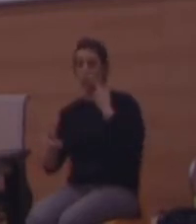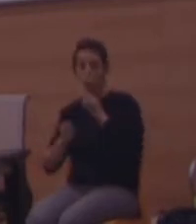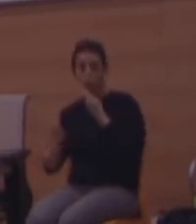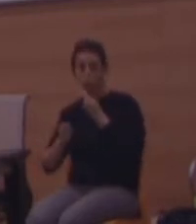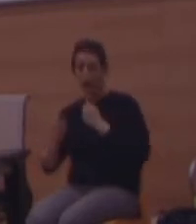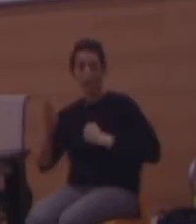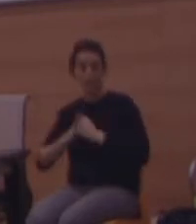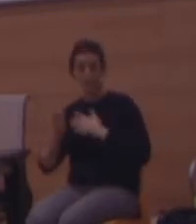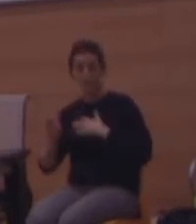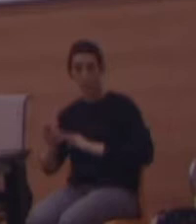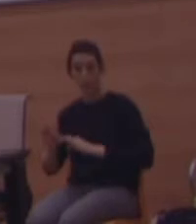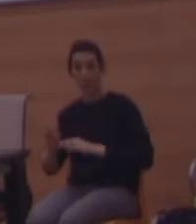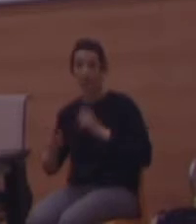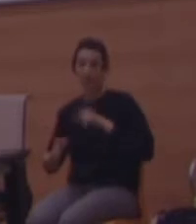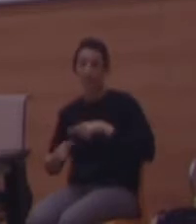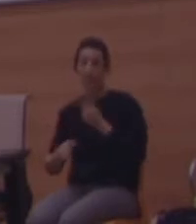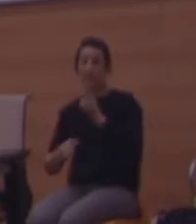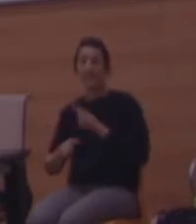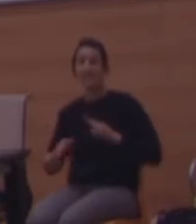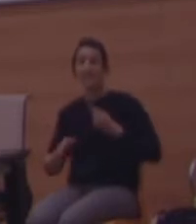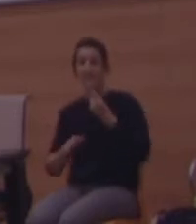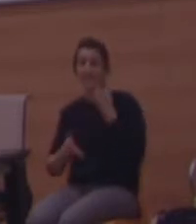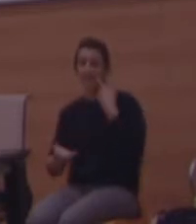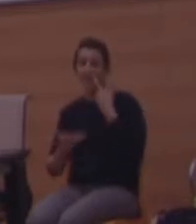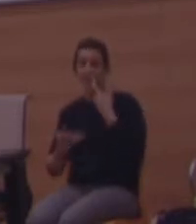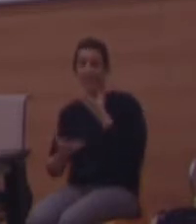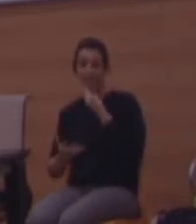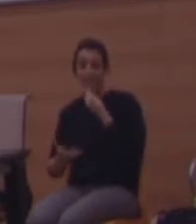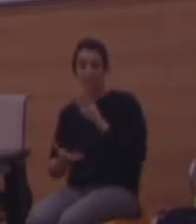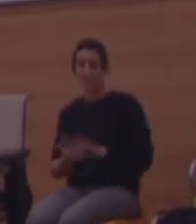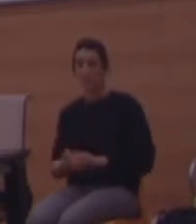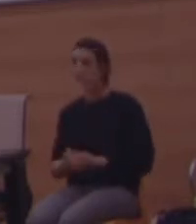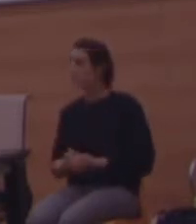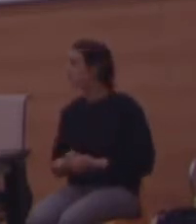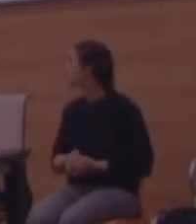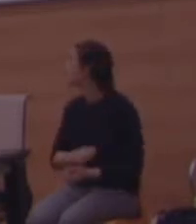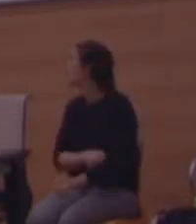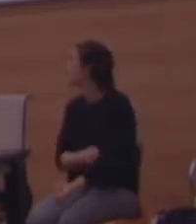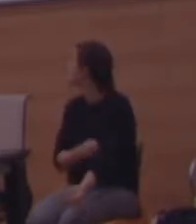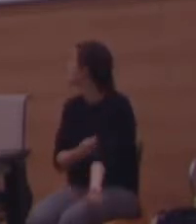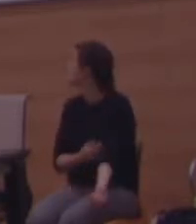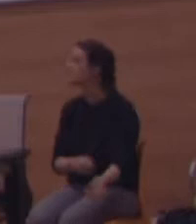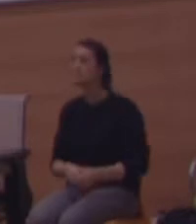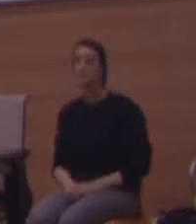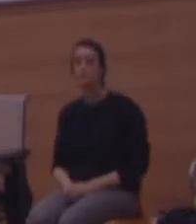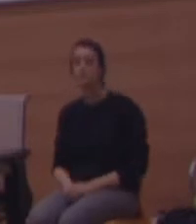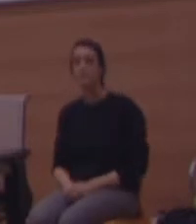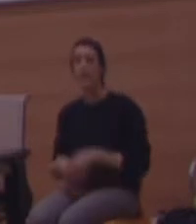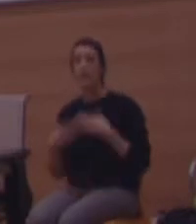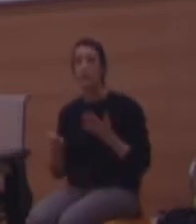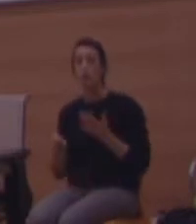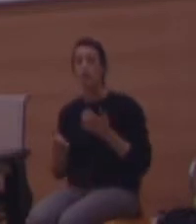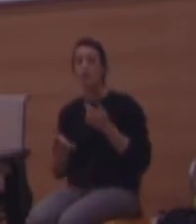y bueno, pues las enfermedades sistémicas, en este caso la diabetes mellitus. En este caso tenemos